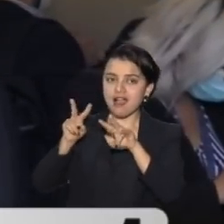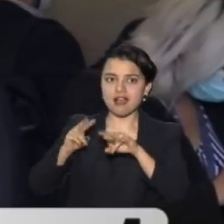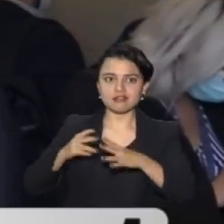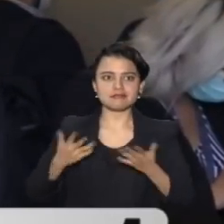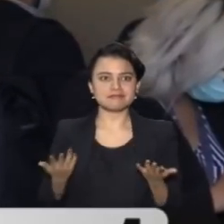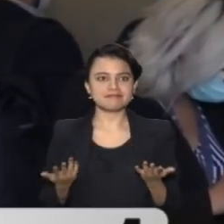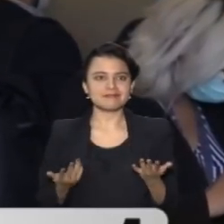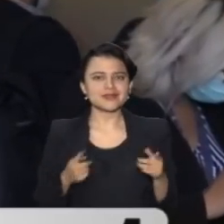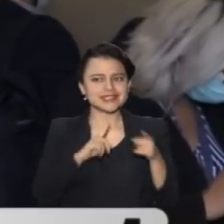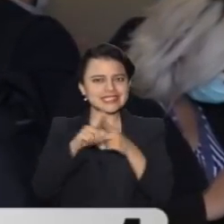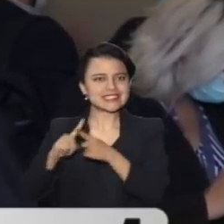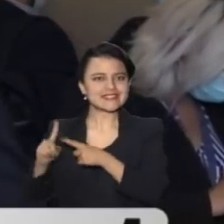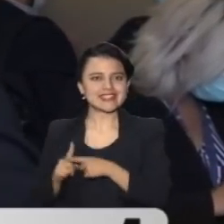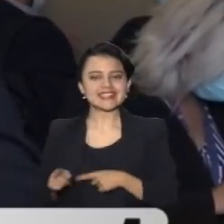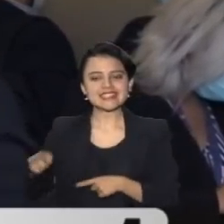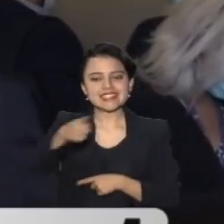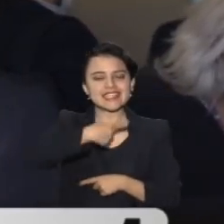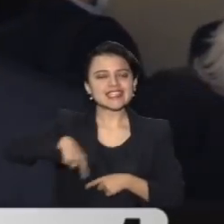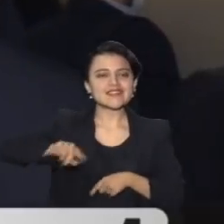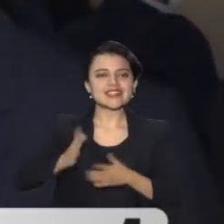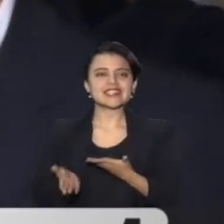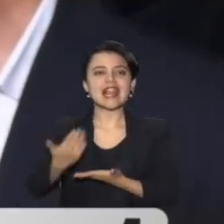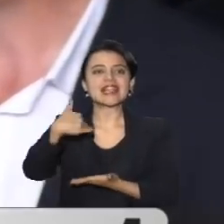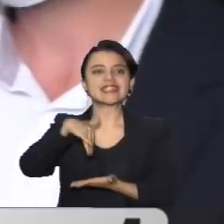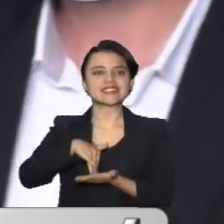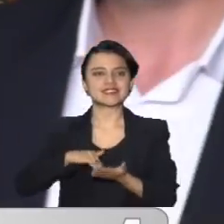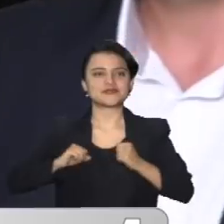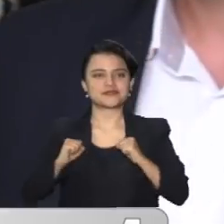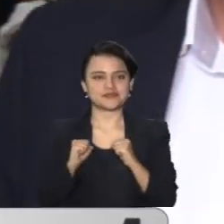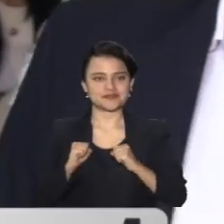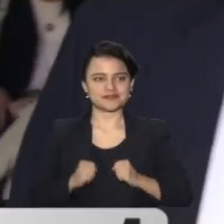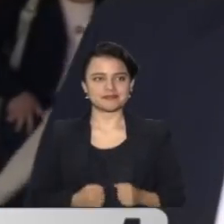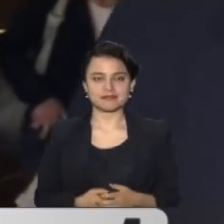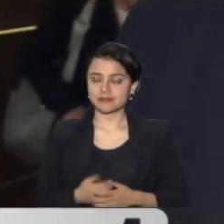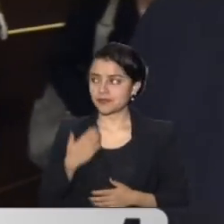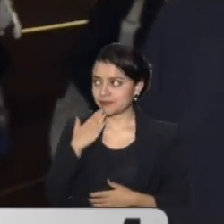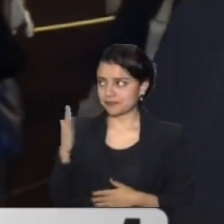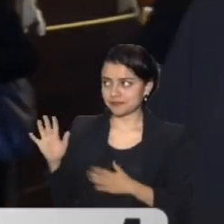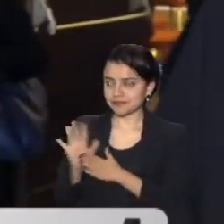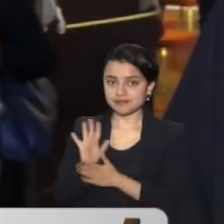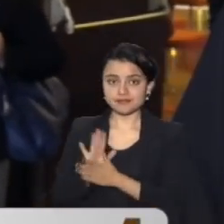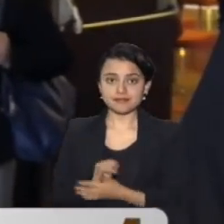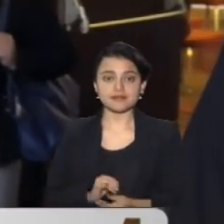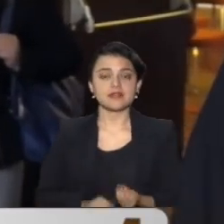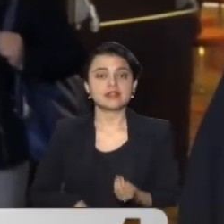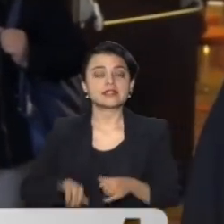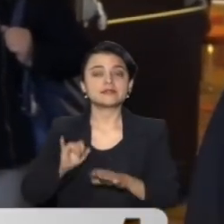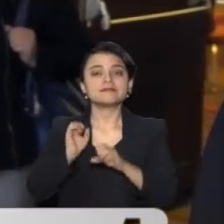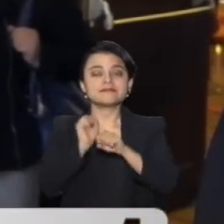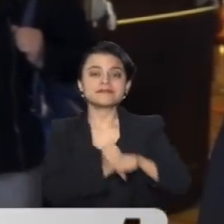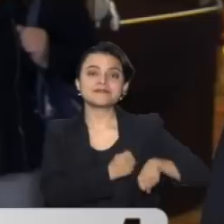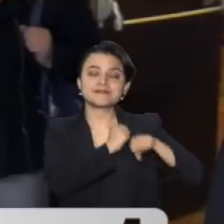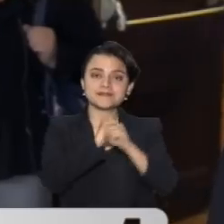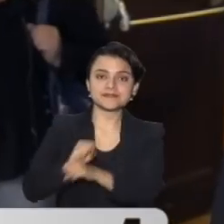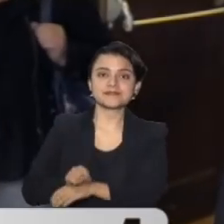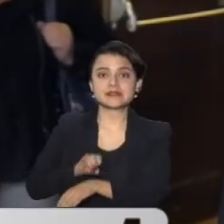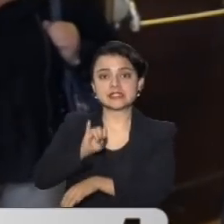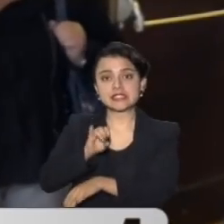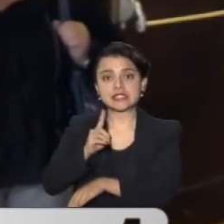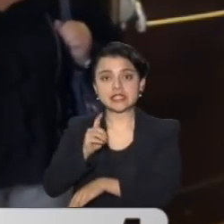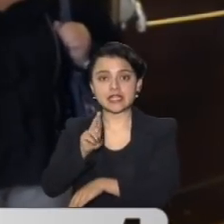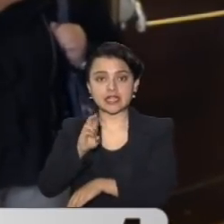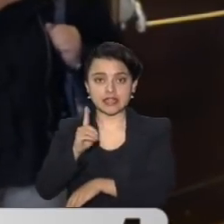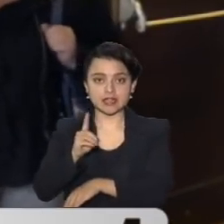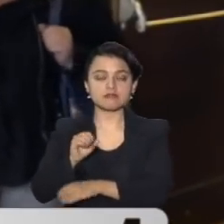que queremos que se vuelva el corazón de la ciudad. Muchísimas gracias. Es importante mencionar que el IDRD ahora recibió esta propuesta, tendrá unos meses